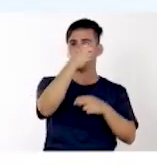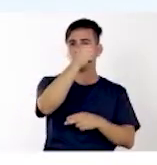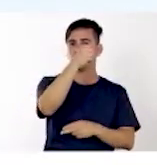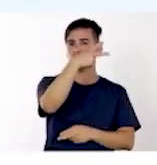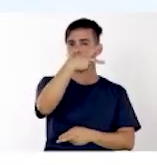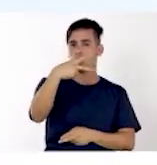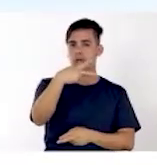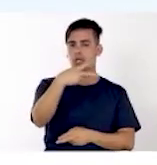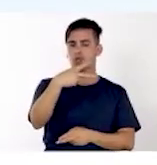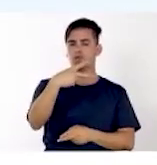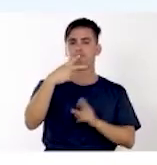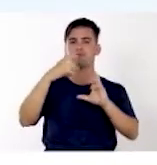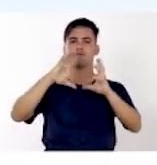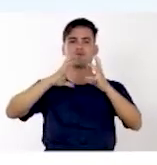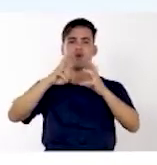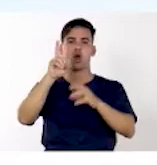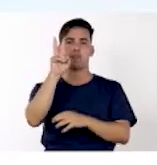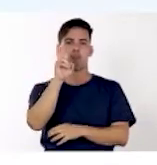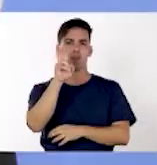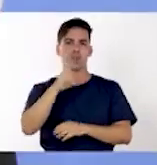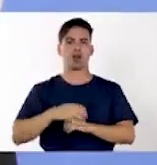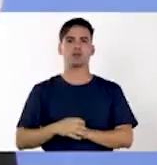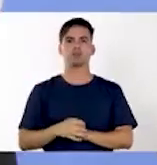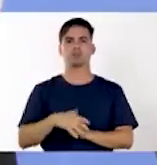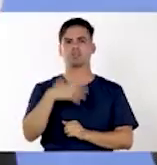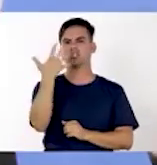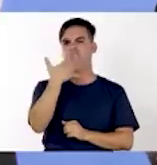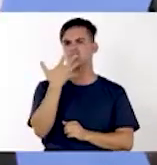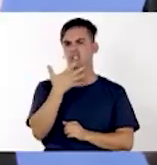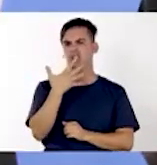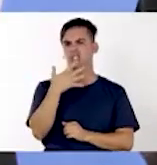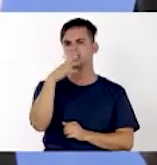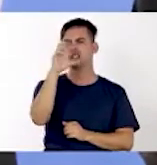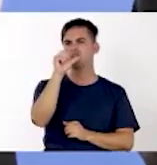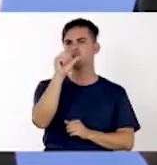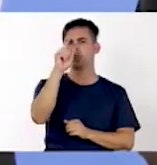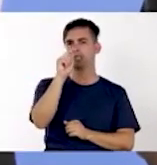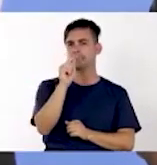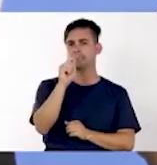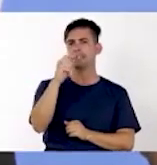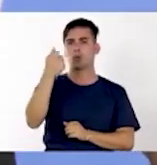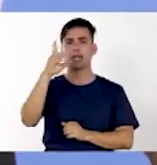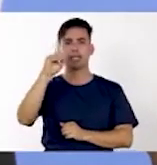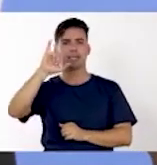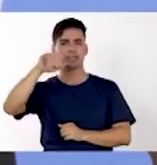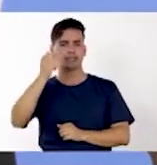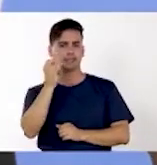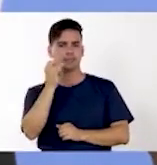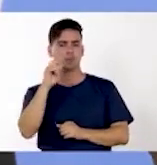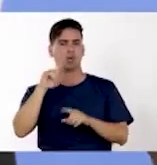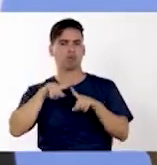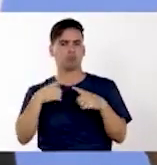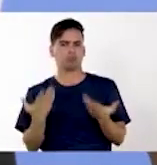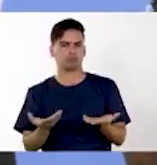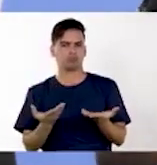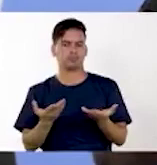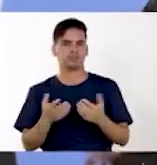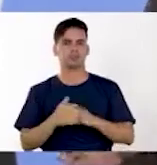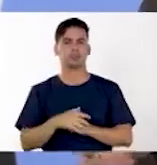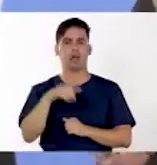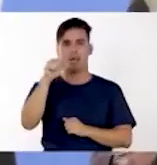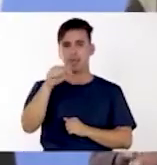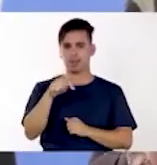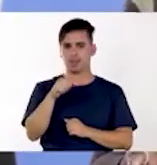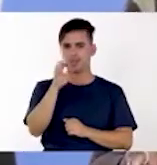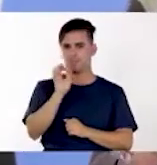verbal. ¿En qué se da? Si en sustantivo y adjetivo se da en género y número, aquí se da en qué, aquí se va a